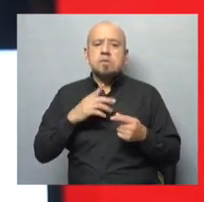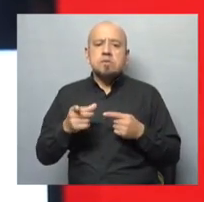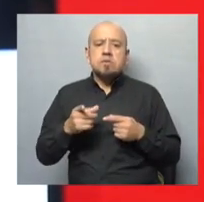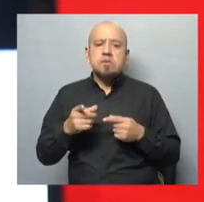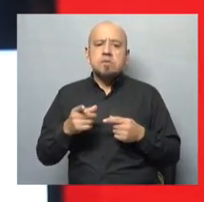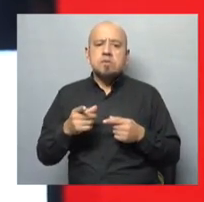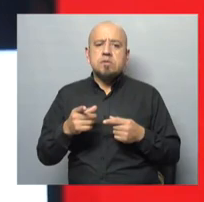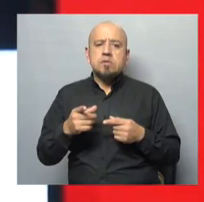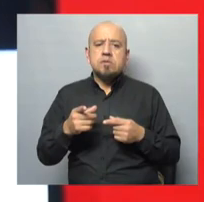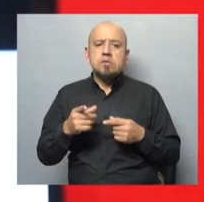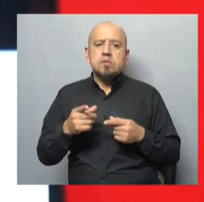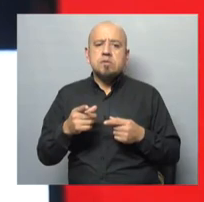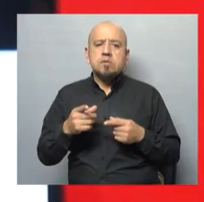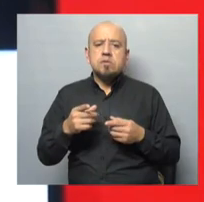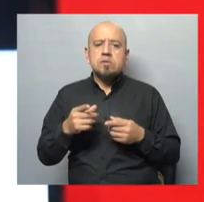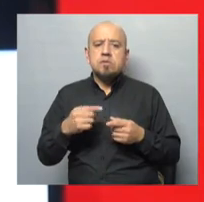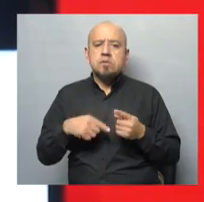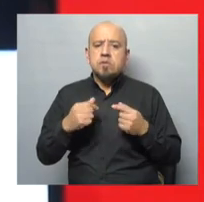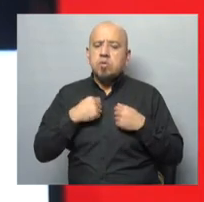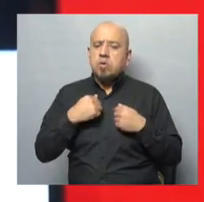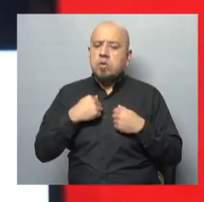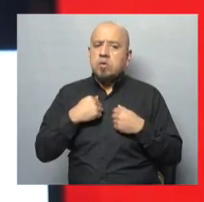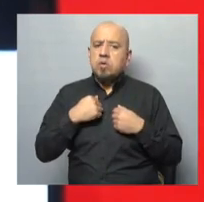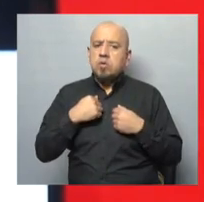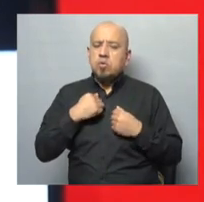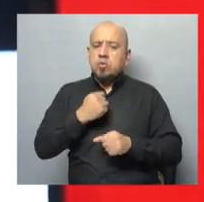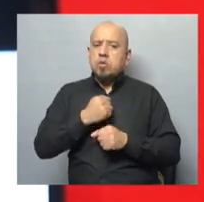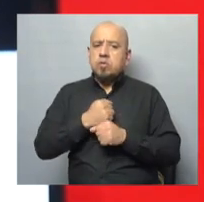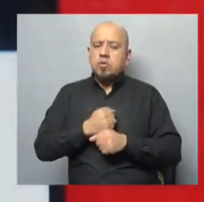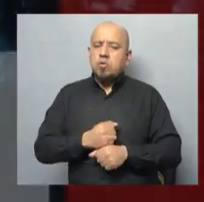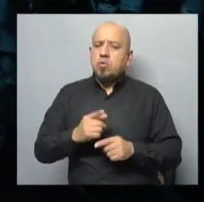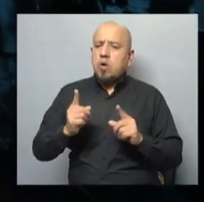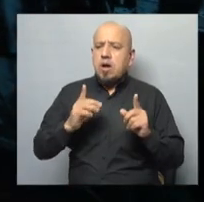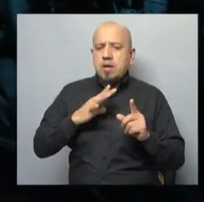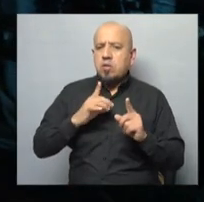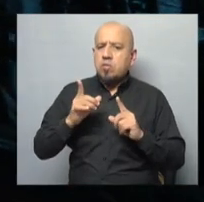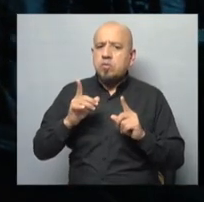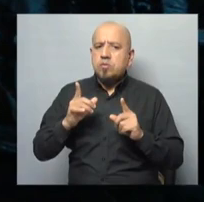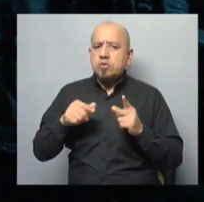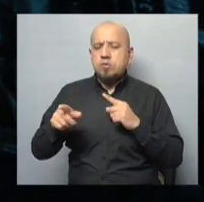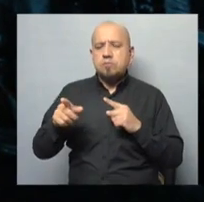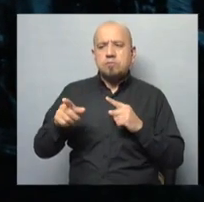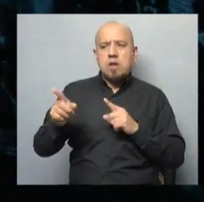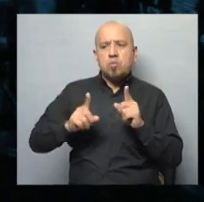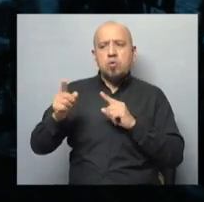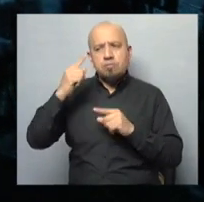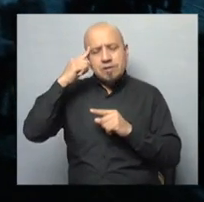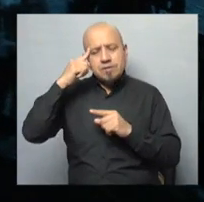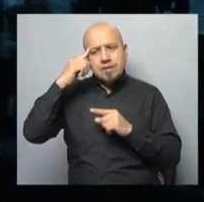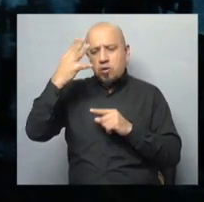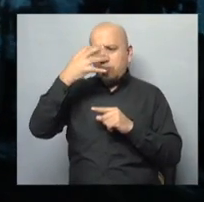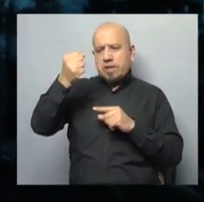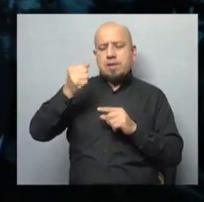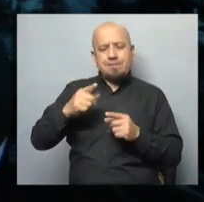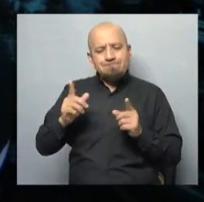un malentendido con nuestra profesión ahí me parece y ese malentendido genera genera devoluciones